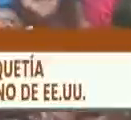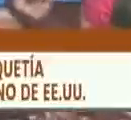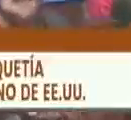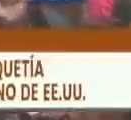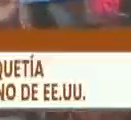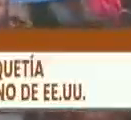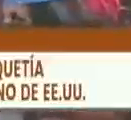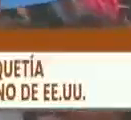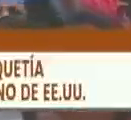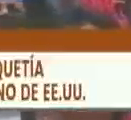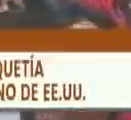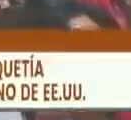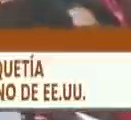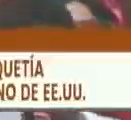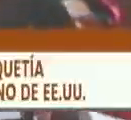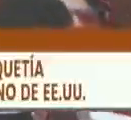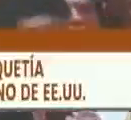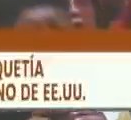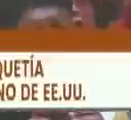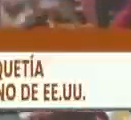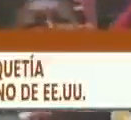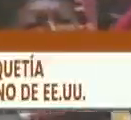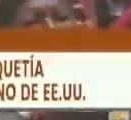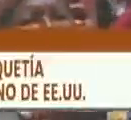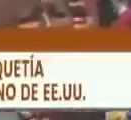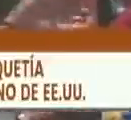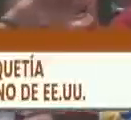Va. ¿Cómo está la moral?